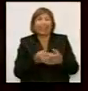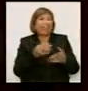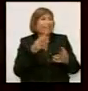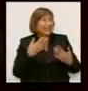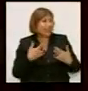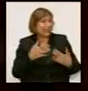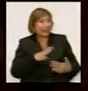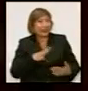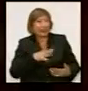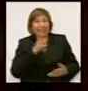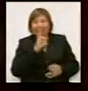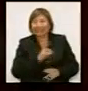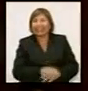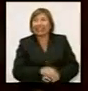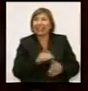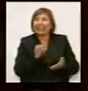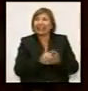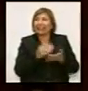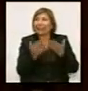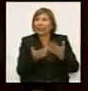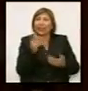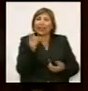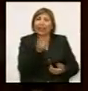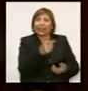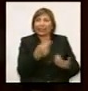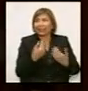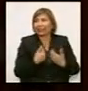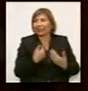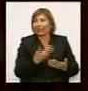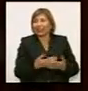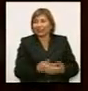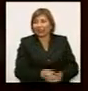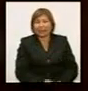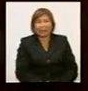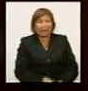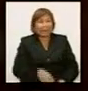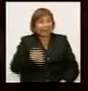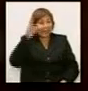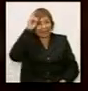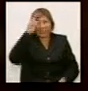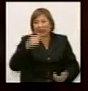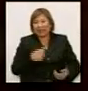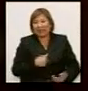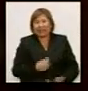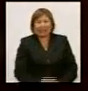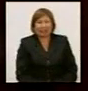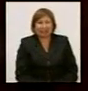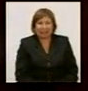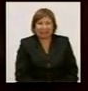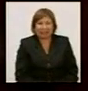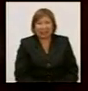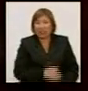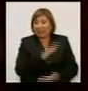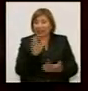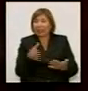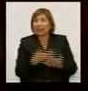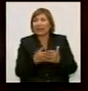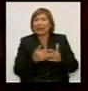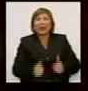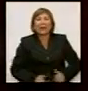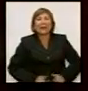virtudes que según ellos tuvo el inca que murió. Y toda su